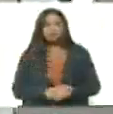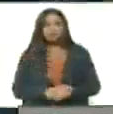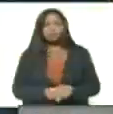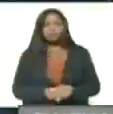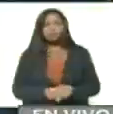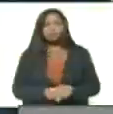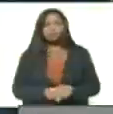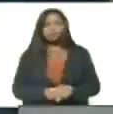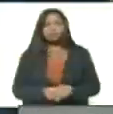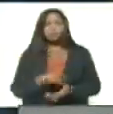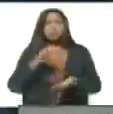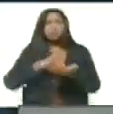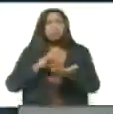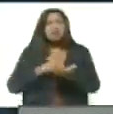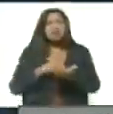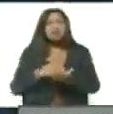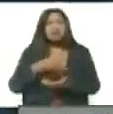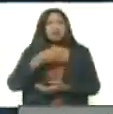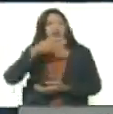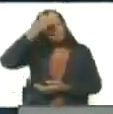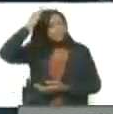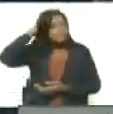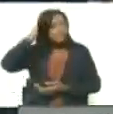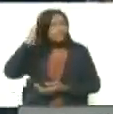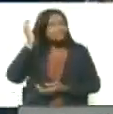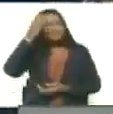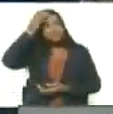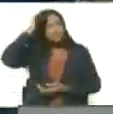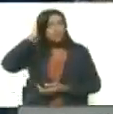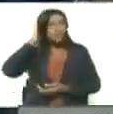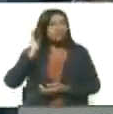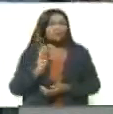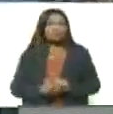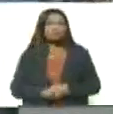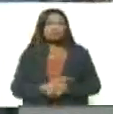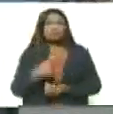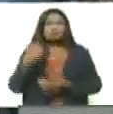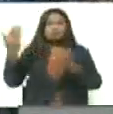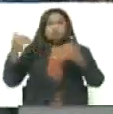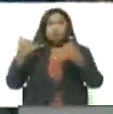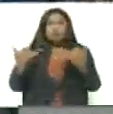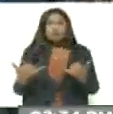Miranda, Miranda, Miranda. Yo vengo aquí